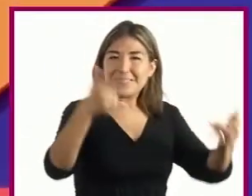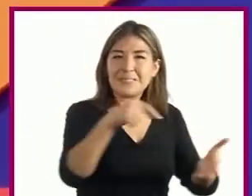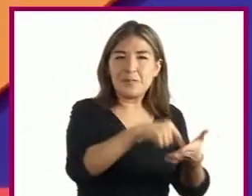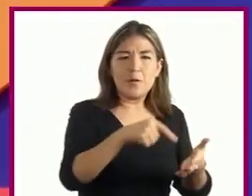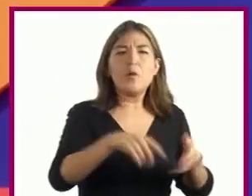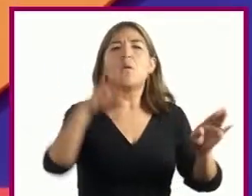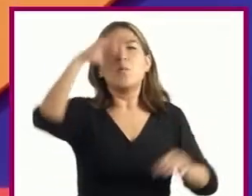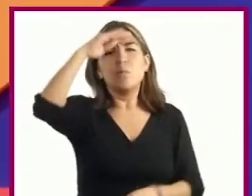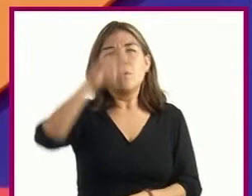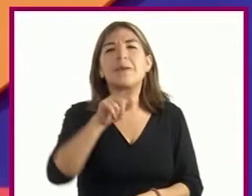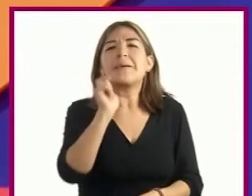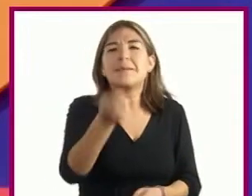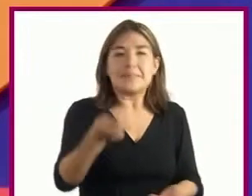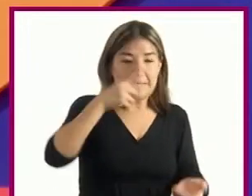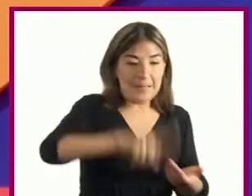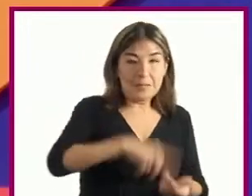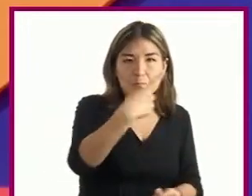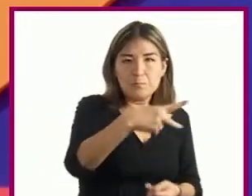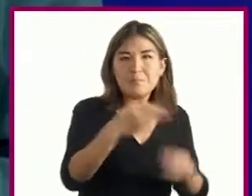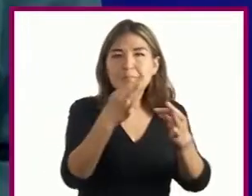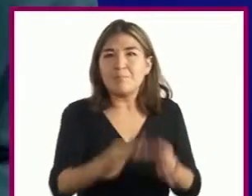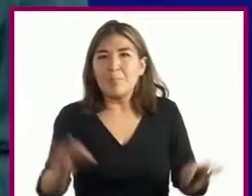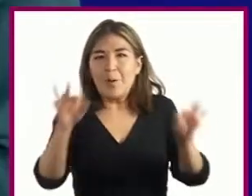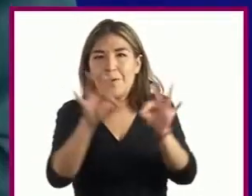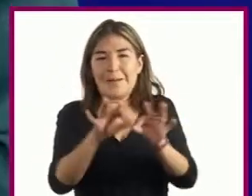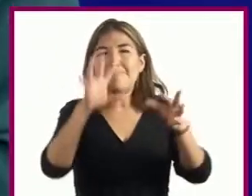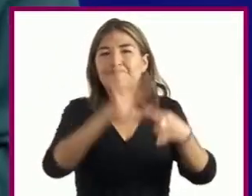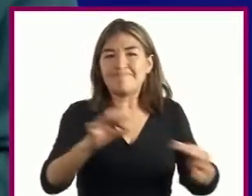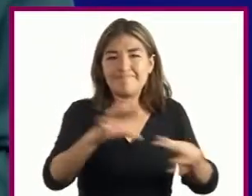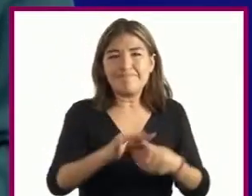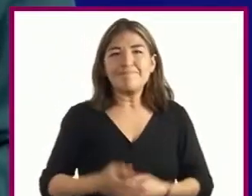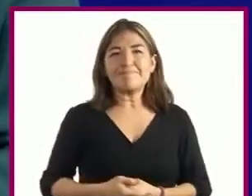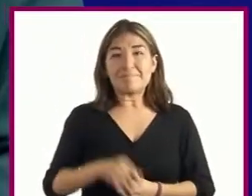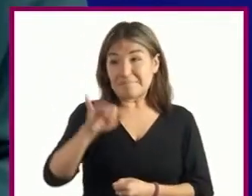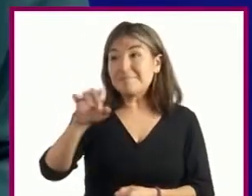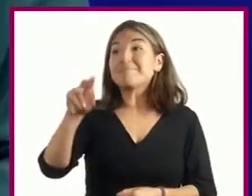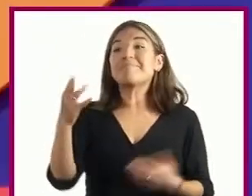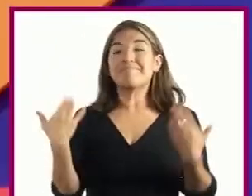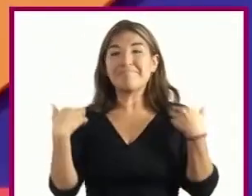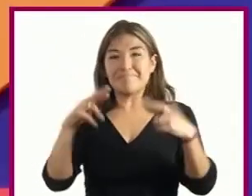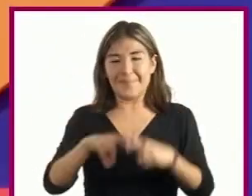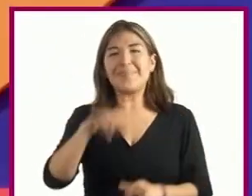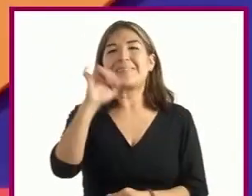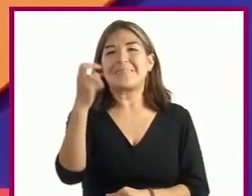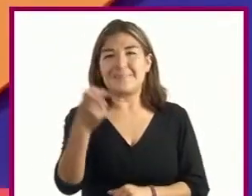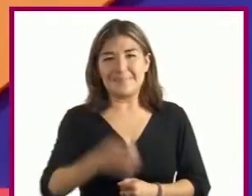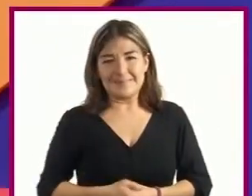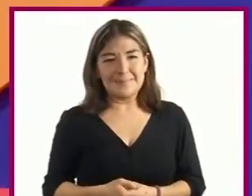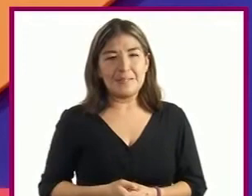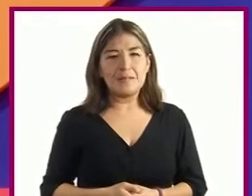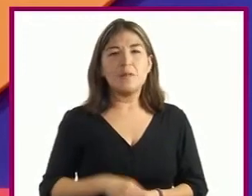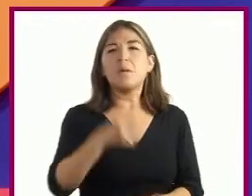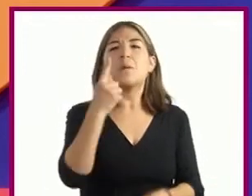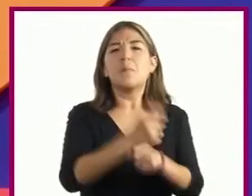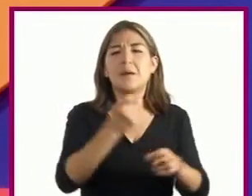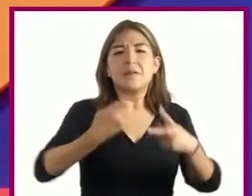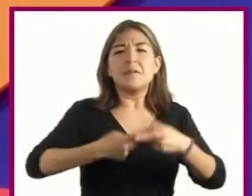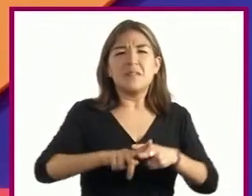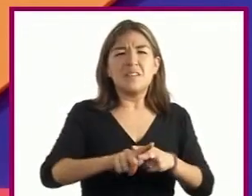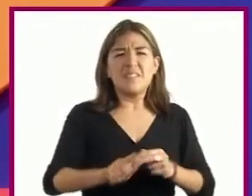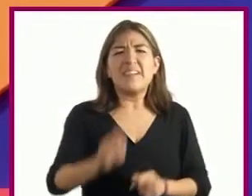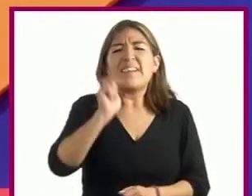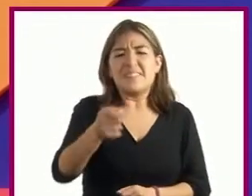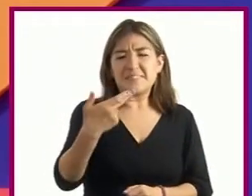en su importancia dentro de la narración. ¿No es así, profesora? Entonces, empecemos con el principio. ¿Qué